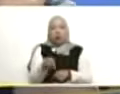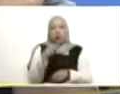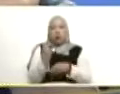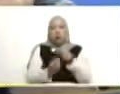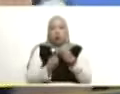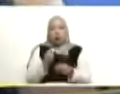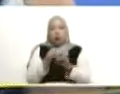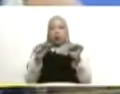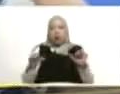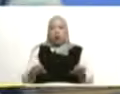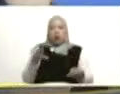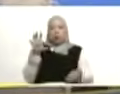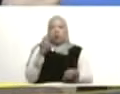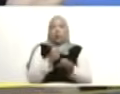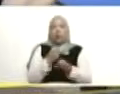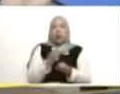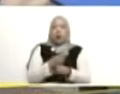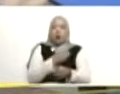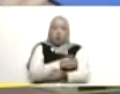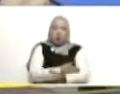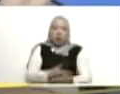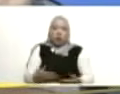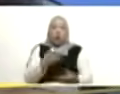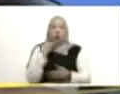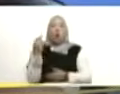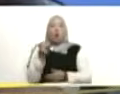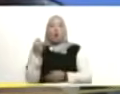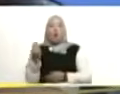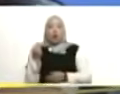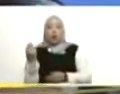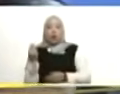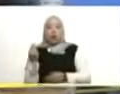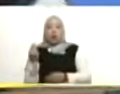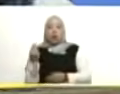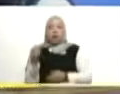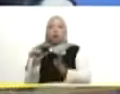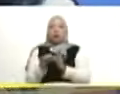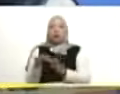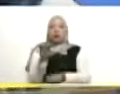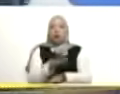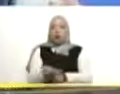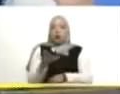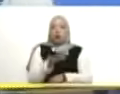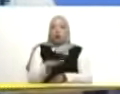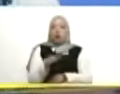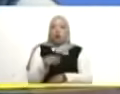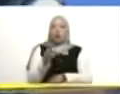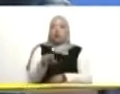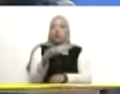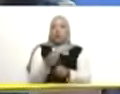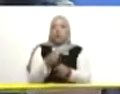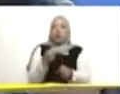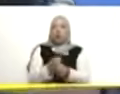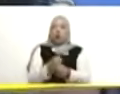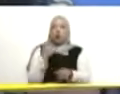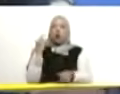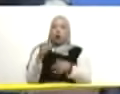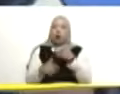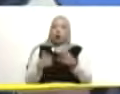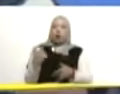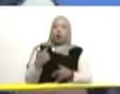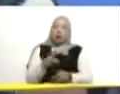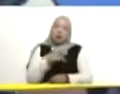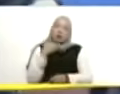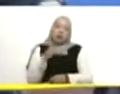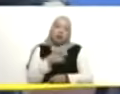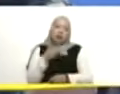través del sistema Patria y que millones de jóvenes respondieron, donde sin duda se ve, se